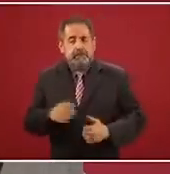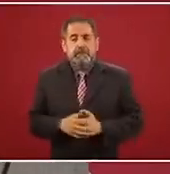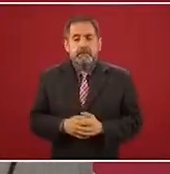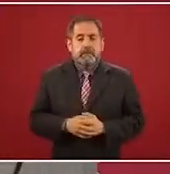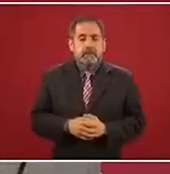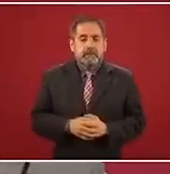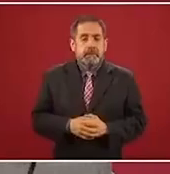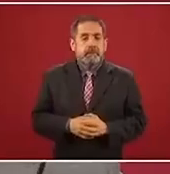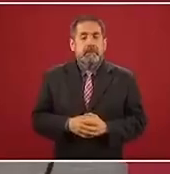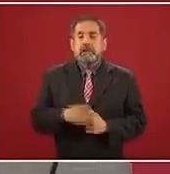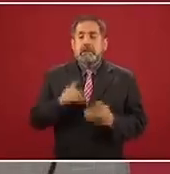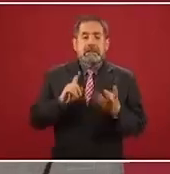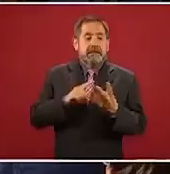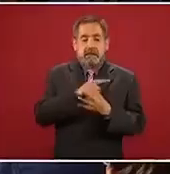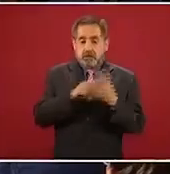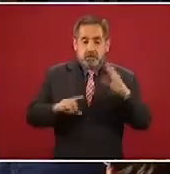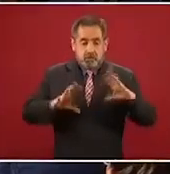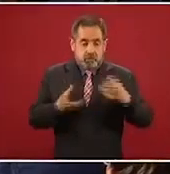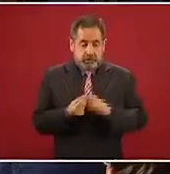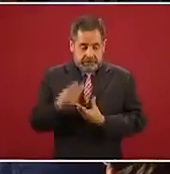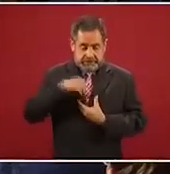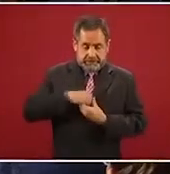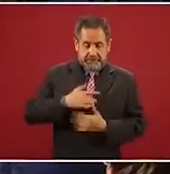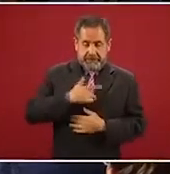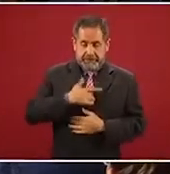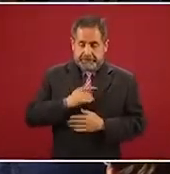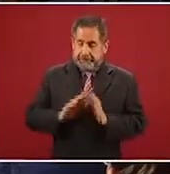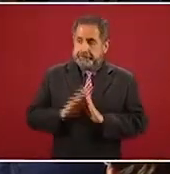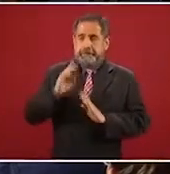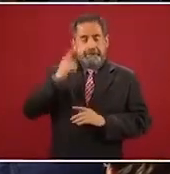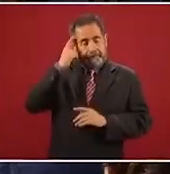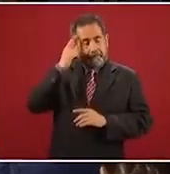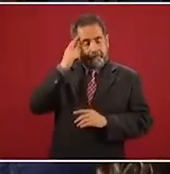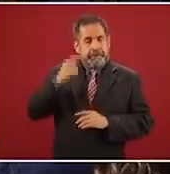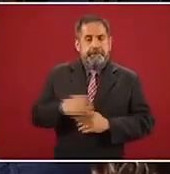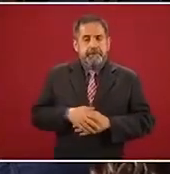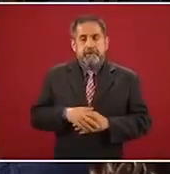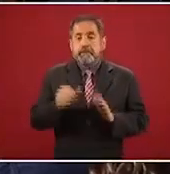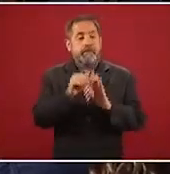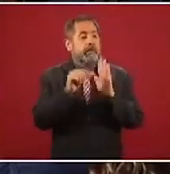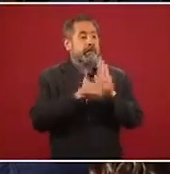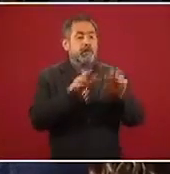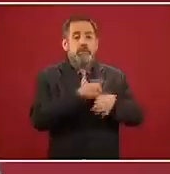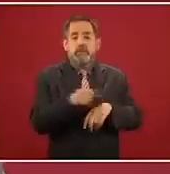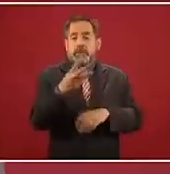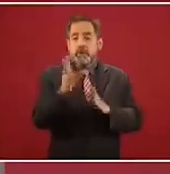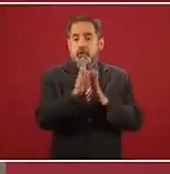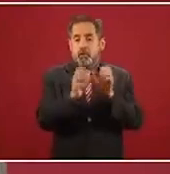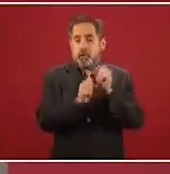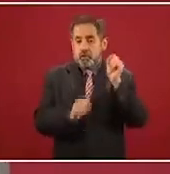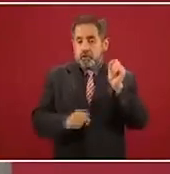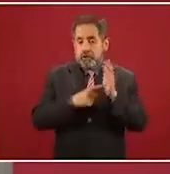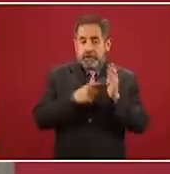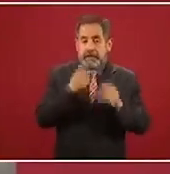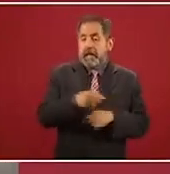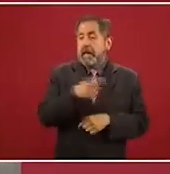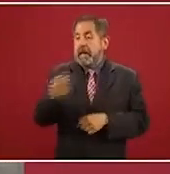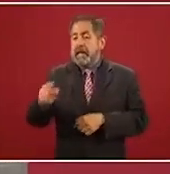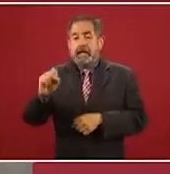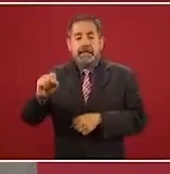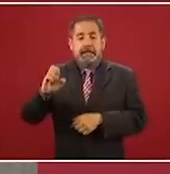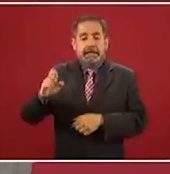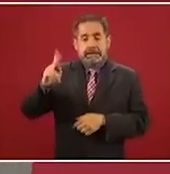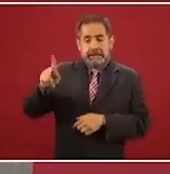de desarrollo emocional, también tenemos con la reforma al artículo tercero constitucional. A la Secretaría de Educación